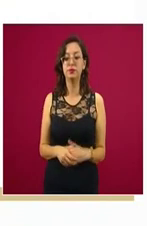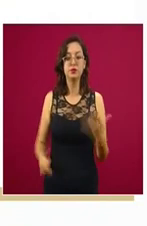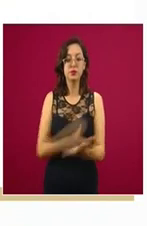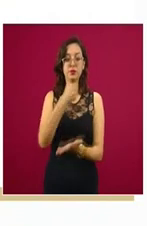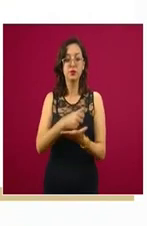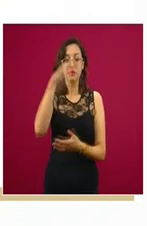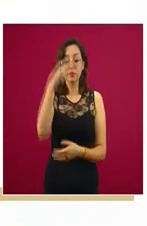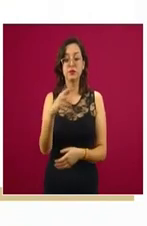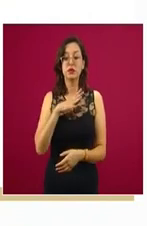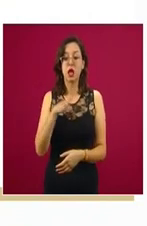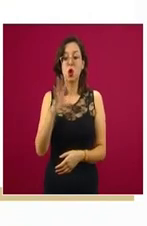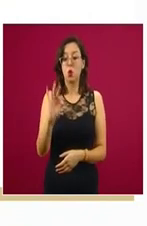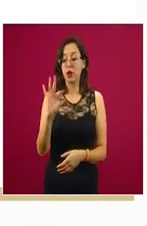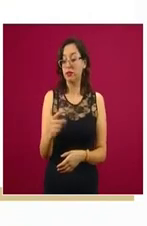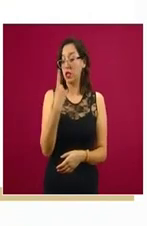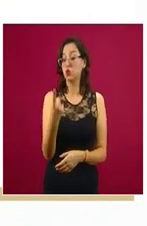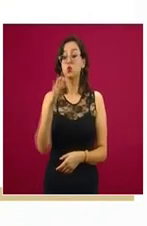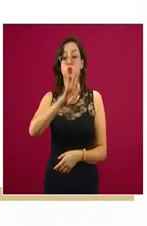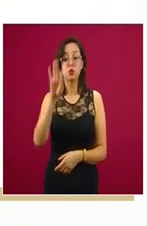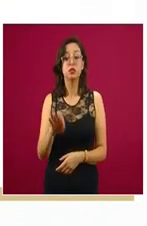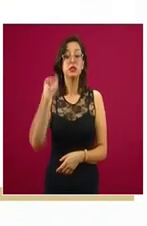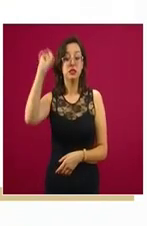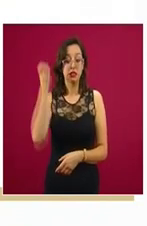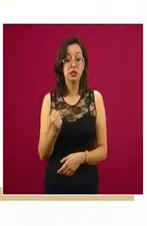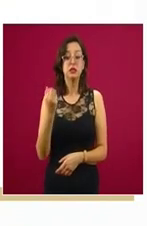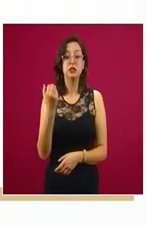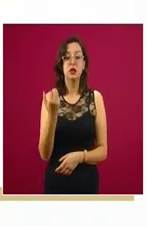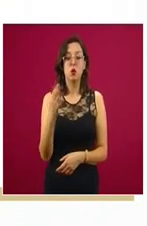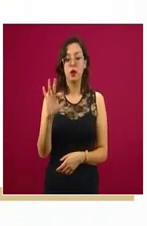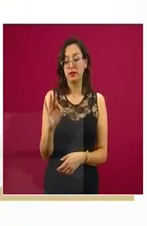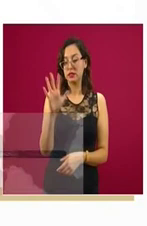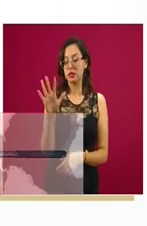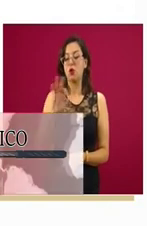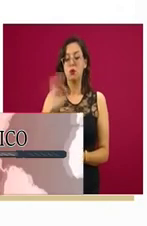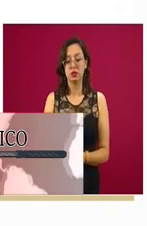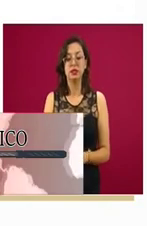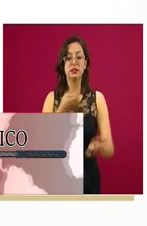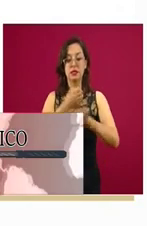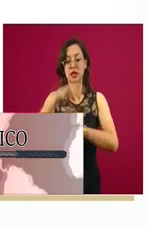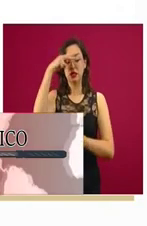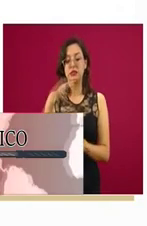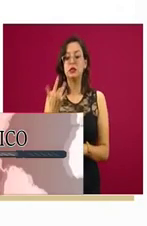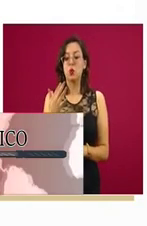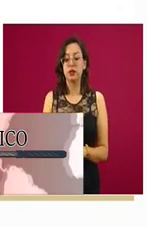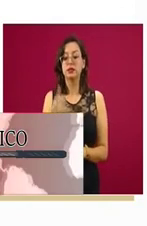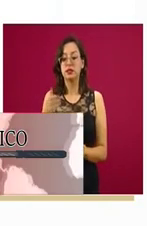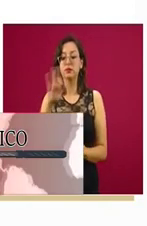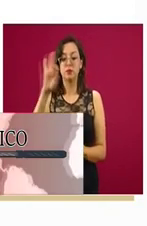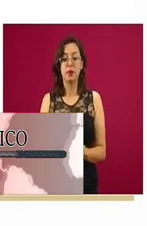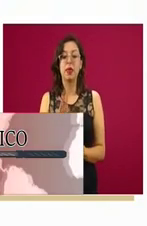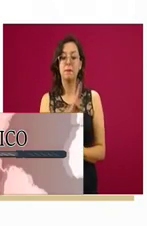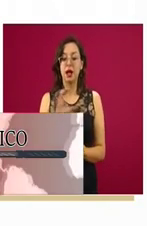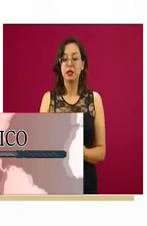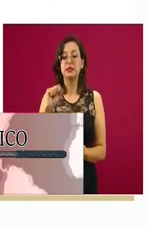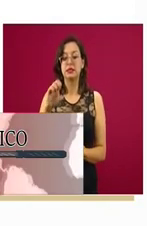un remanente de 41%, en Sinaloa 45%, en el Estado de México 56%, en Baja California